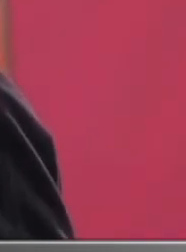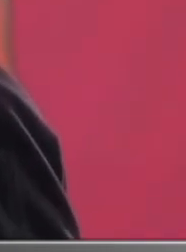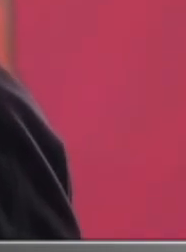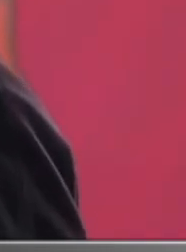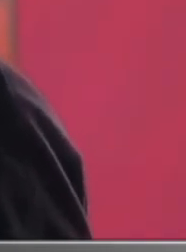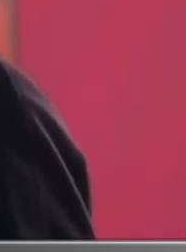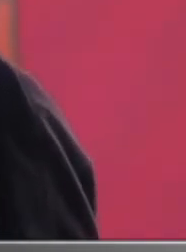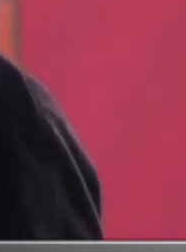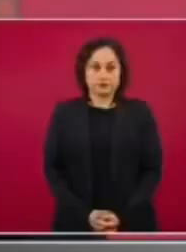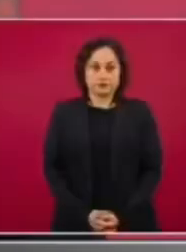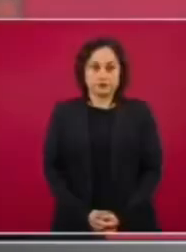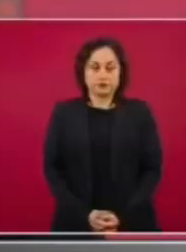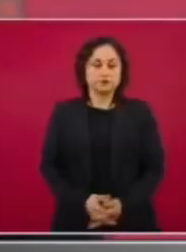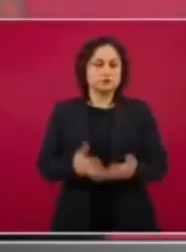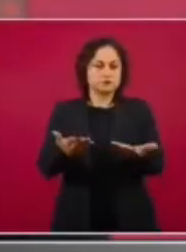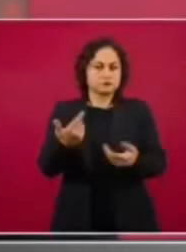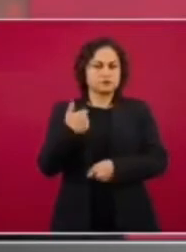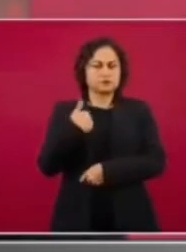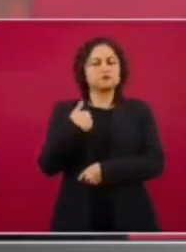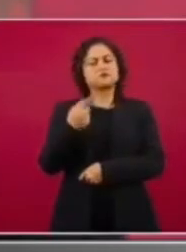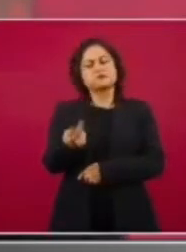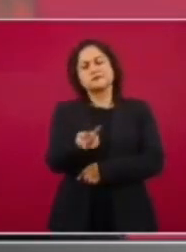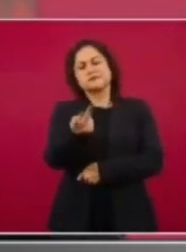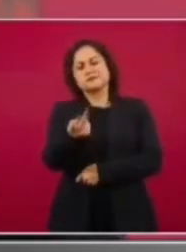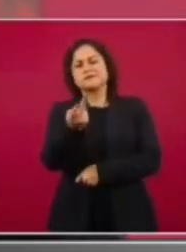¿cuántos recursos adicionales